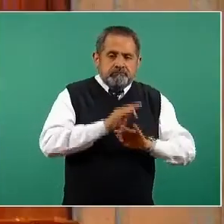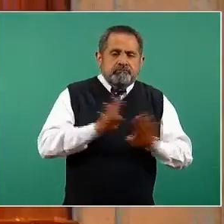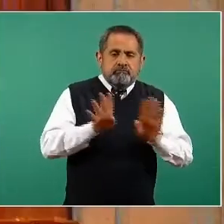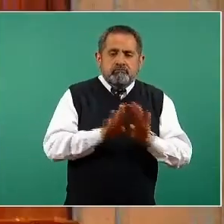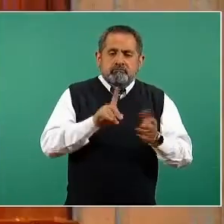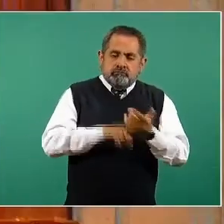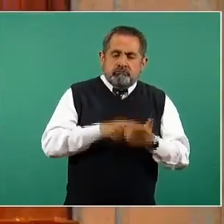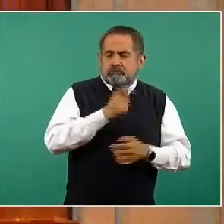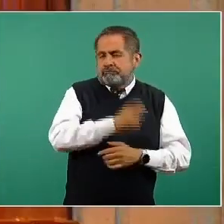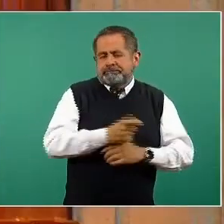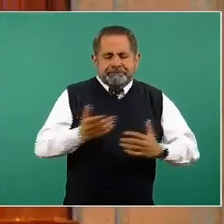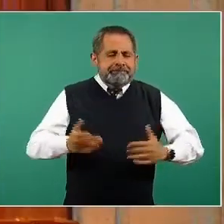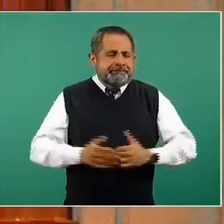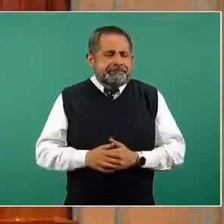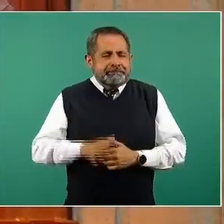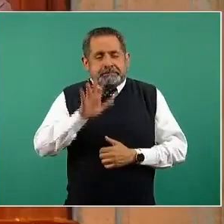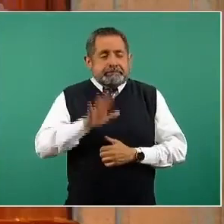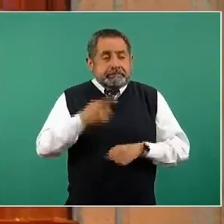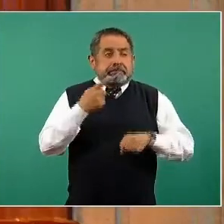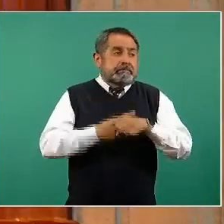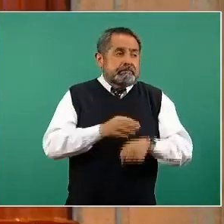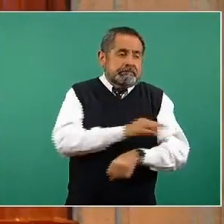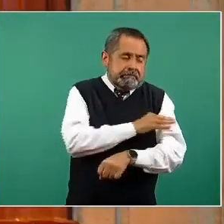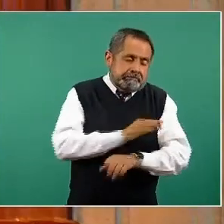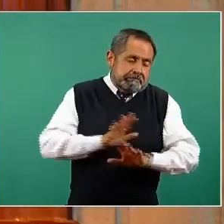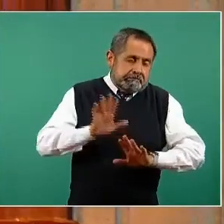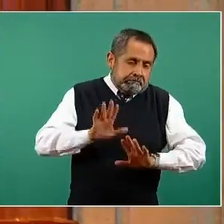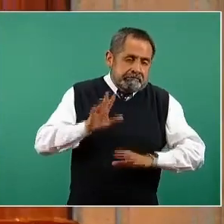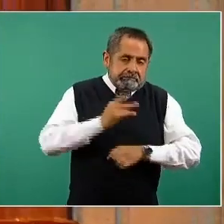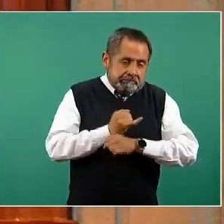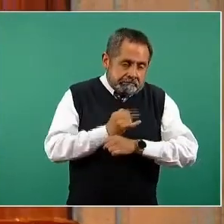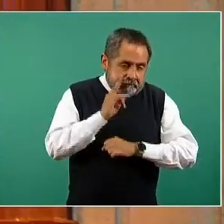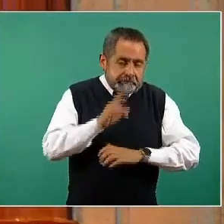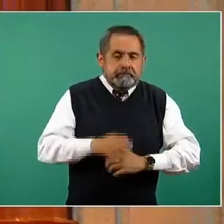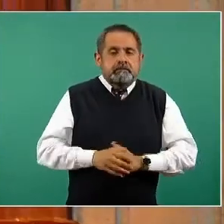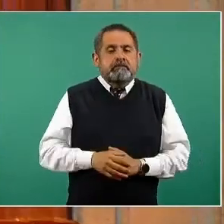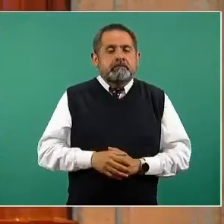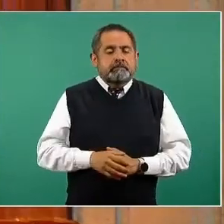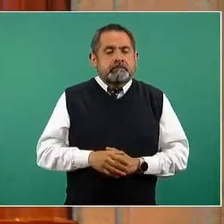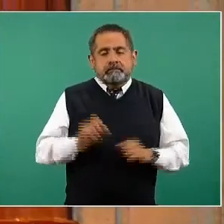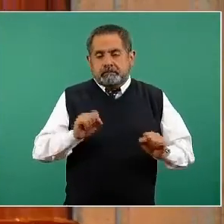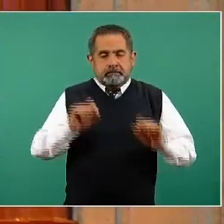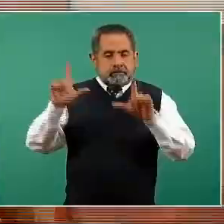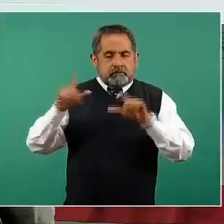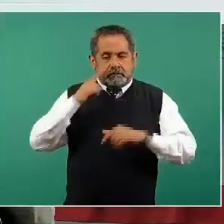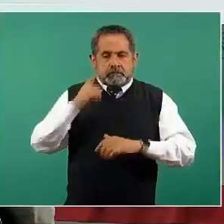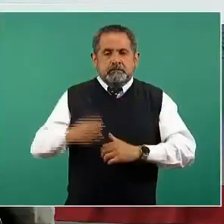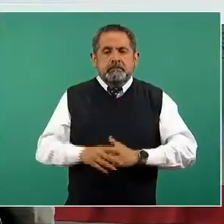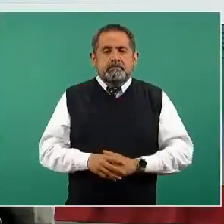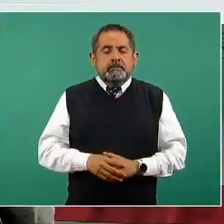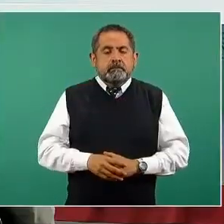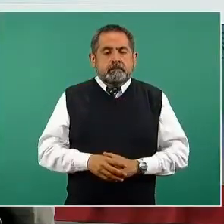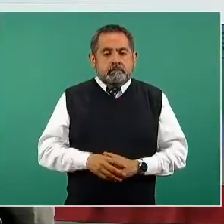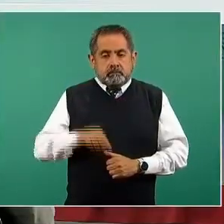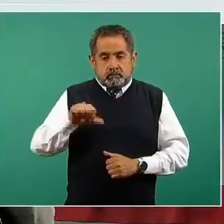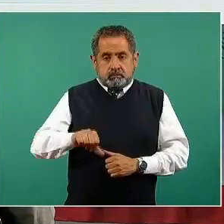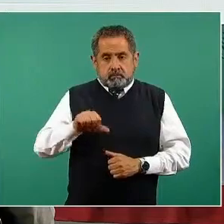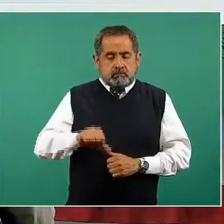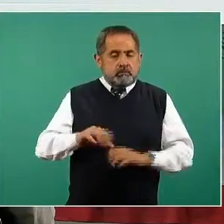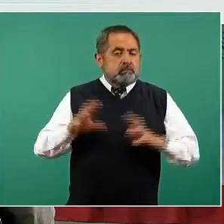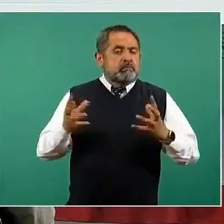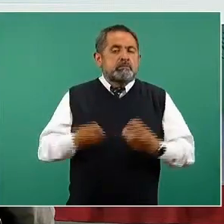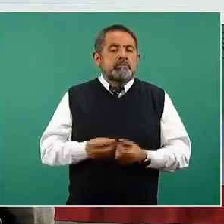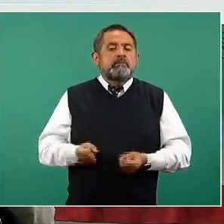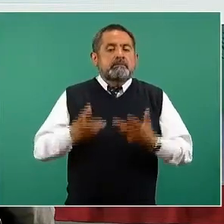de estos eventos supuestamente asociados. Si vemos la siguiente diapositiva, el día de hoy vean